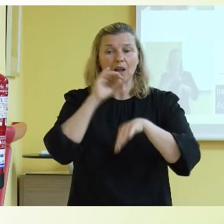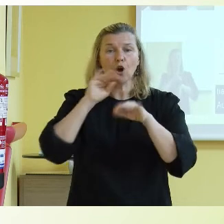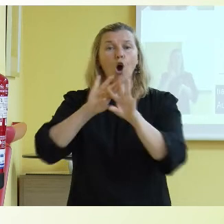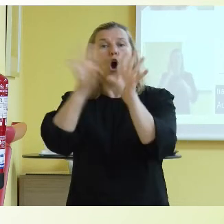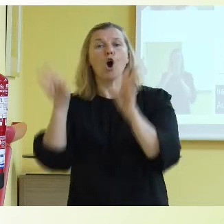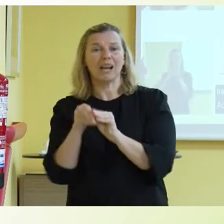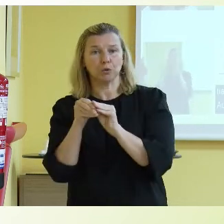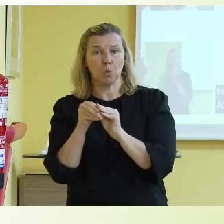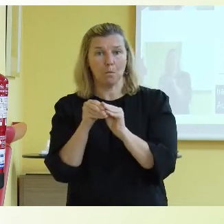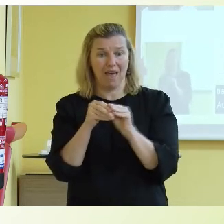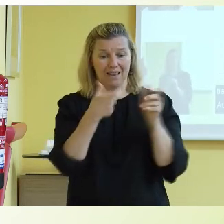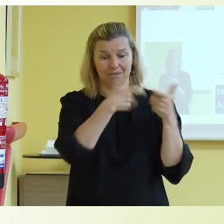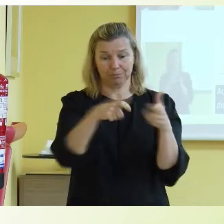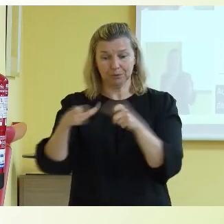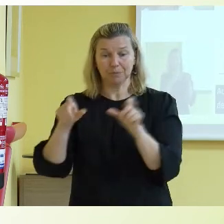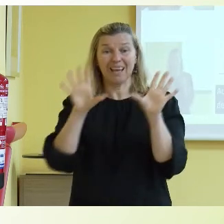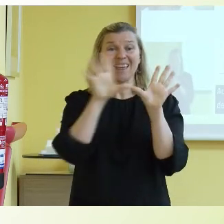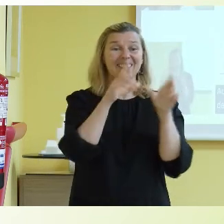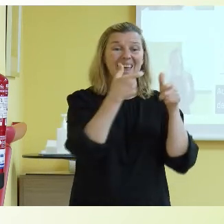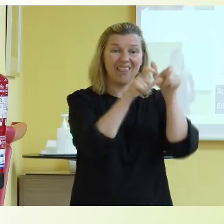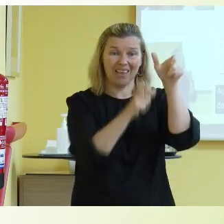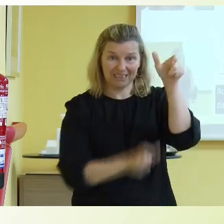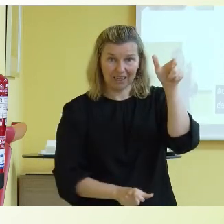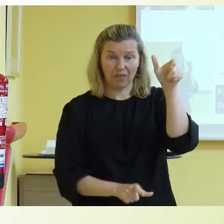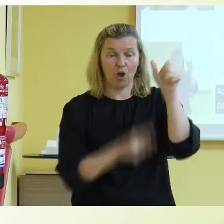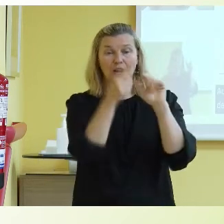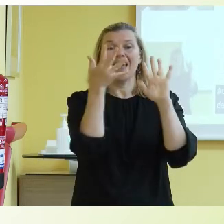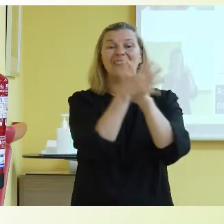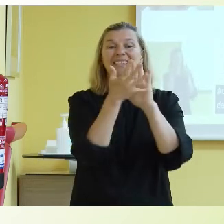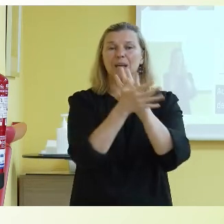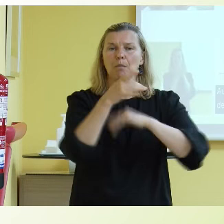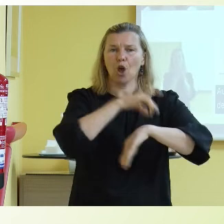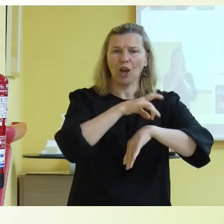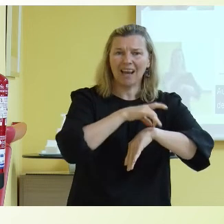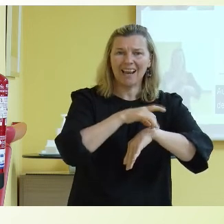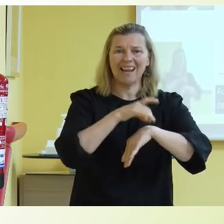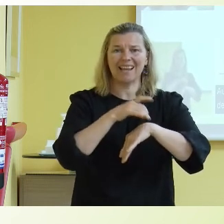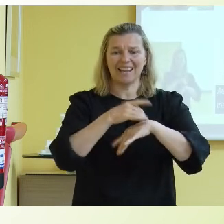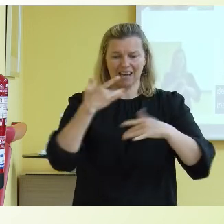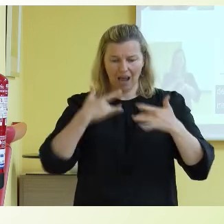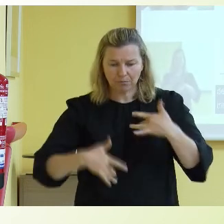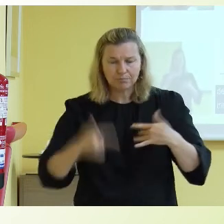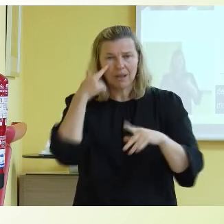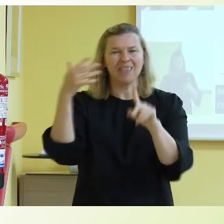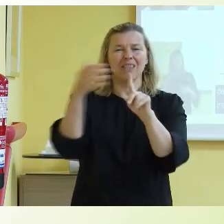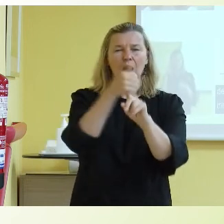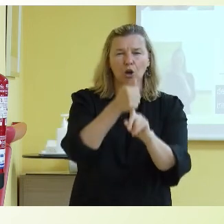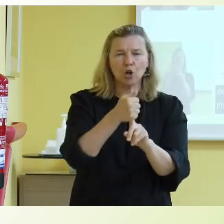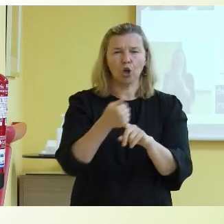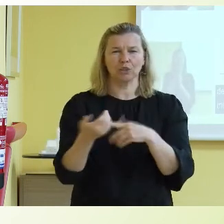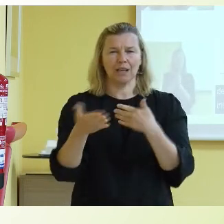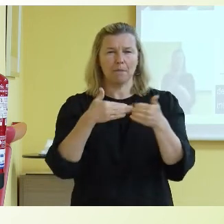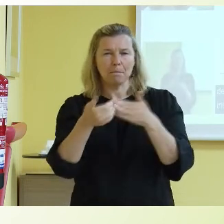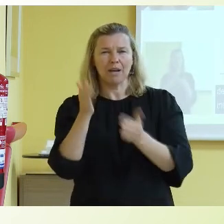10 secciones que incluye, entre otros apartados, la descripción clínica, la etiología, el diagnóstico, el manejo